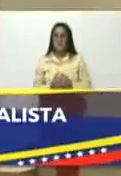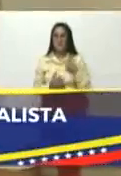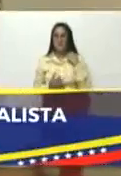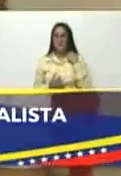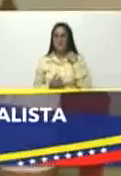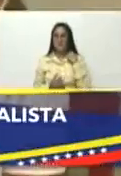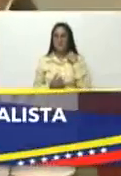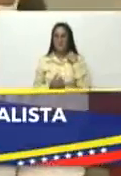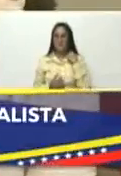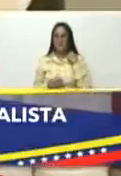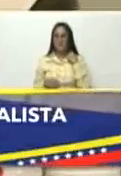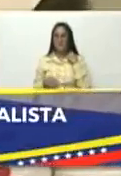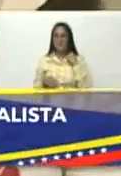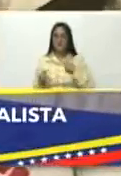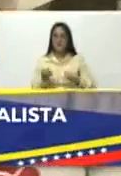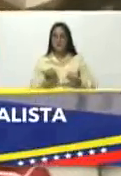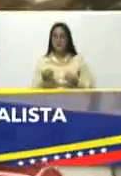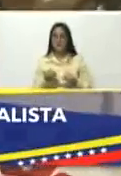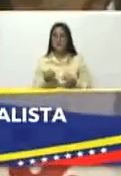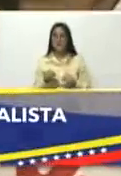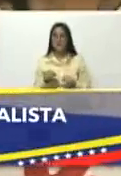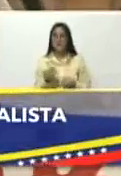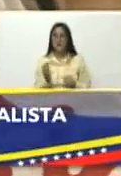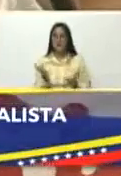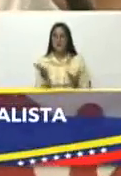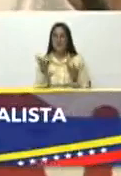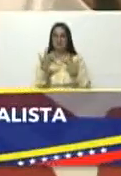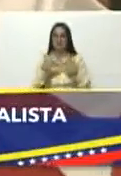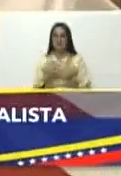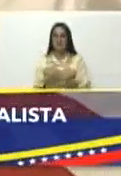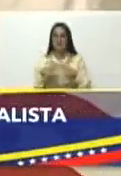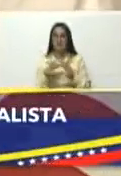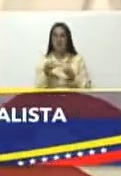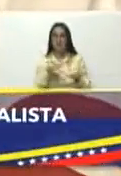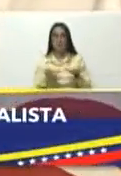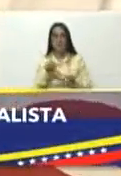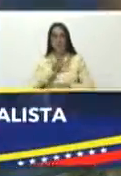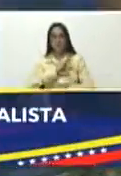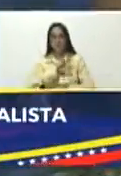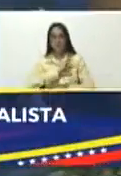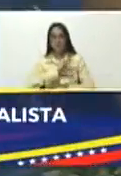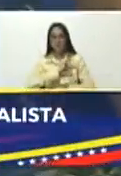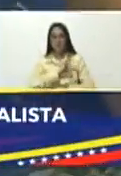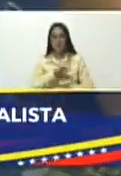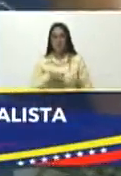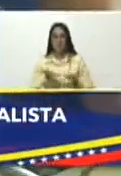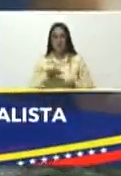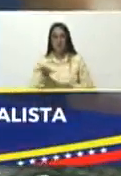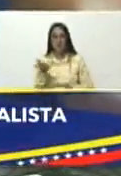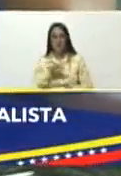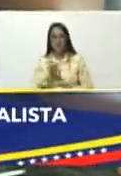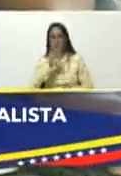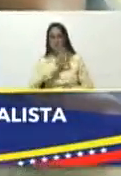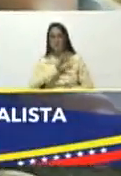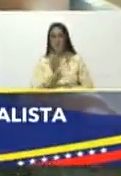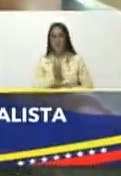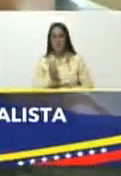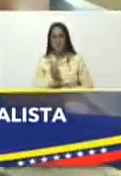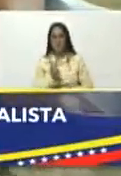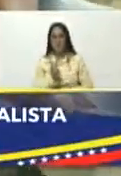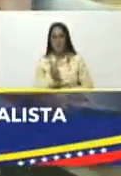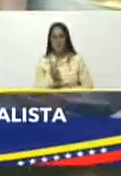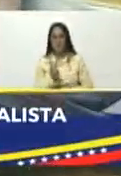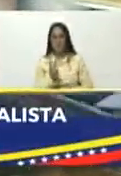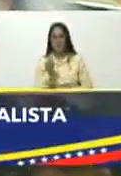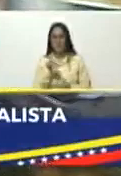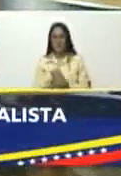las acciones, presidente, hemos engranado a todos los movimientos sociales. El movimiento Somos Venezuela ardía